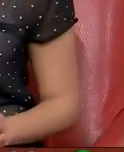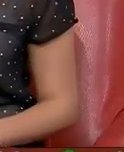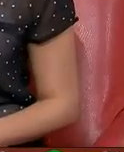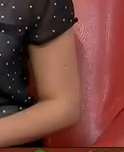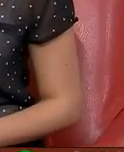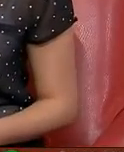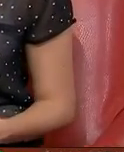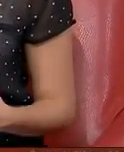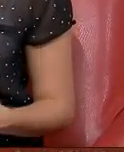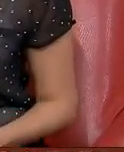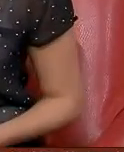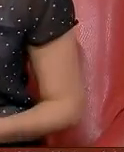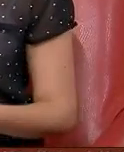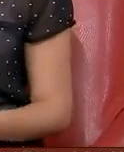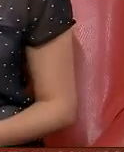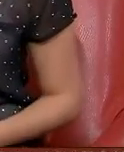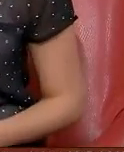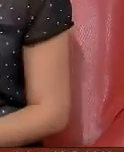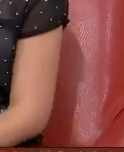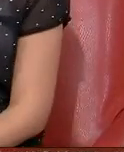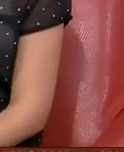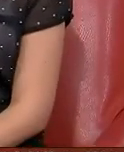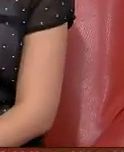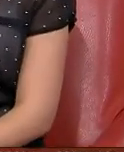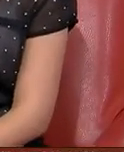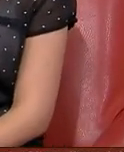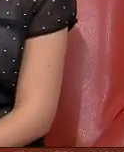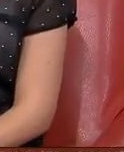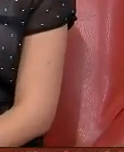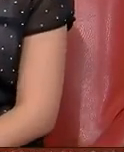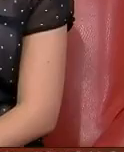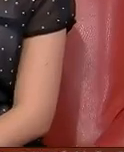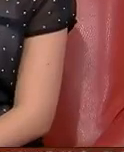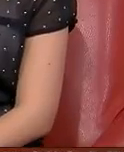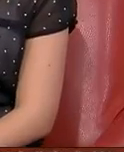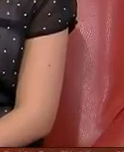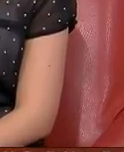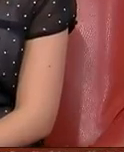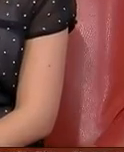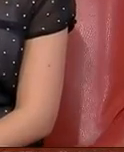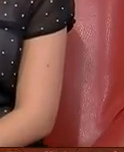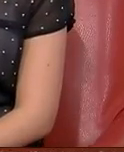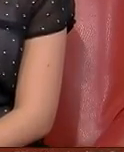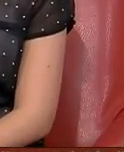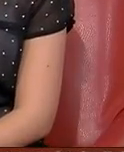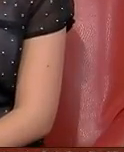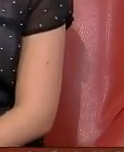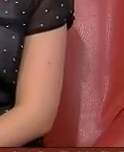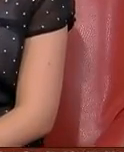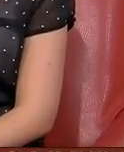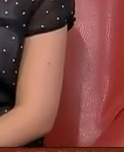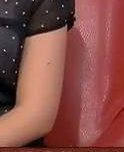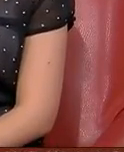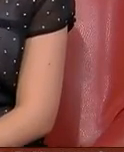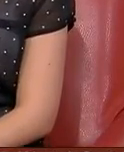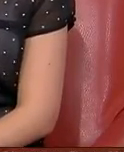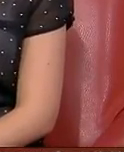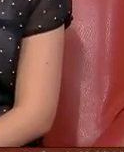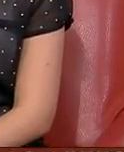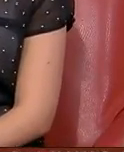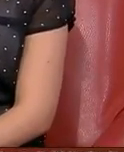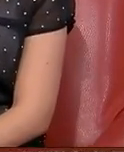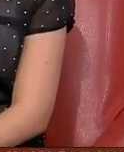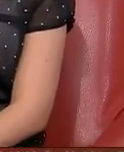casi en su totalidad por los mismos estudiantes mexicanos. El concurso es organizado por la NASA y por el